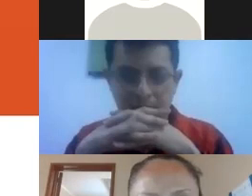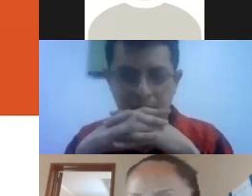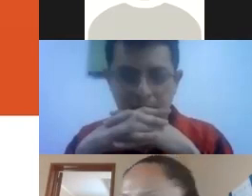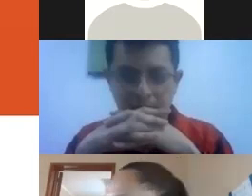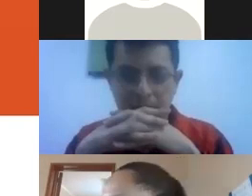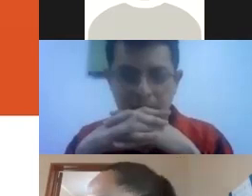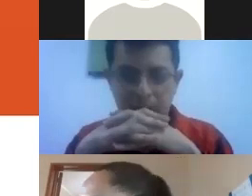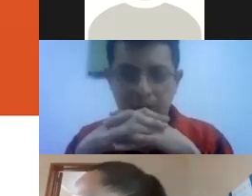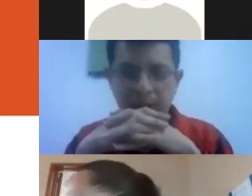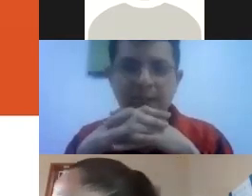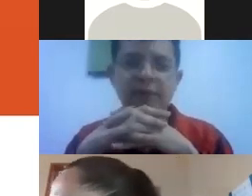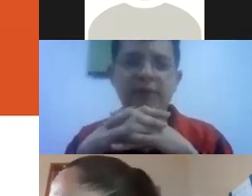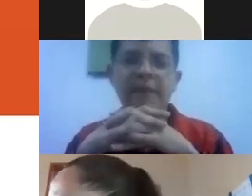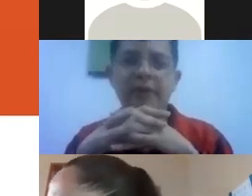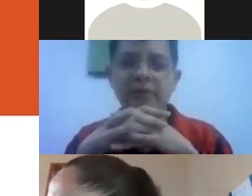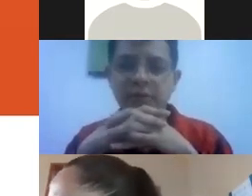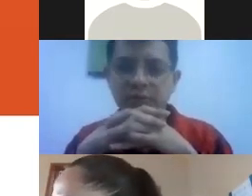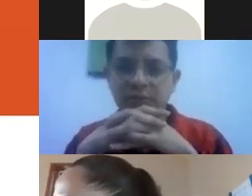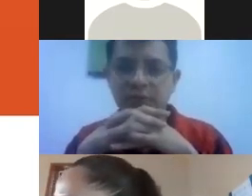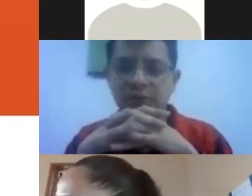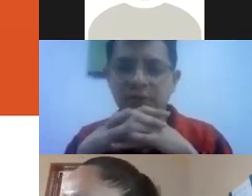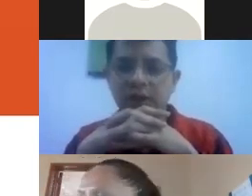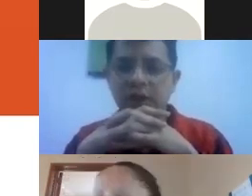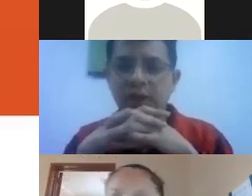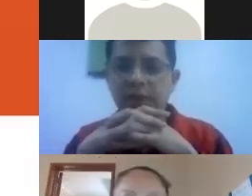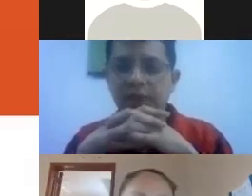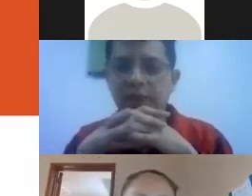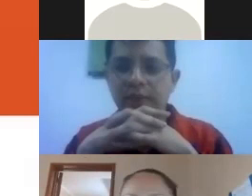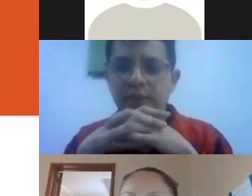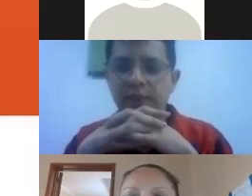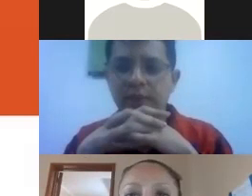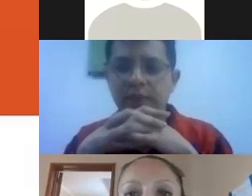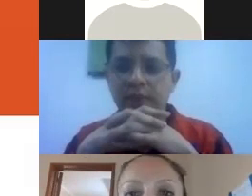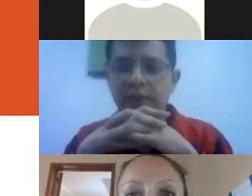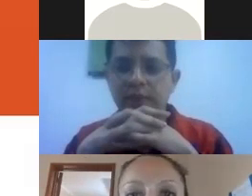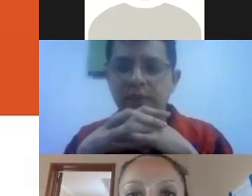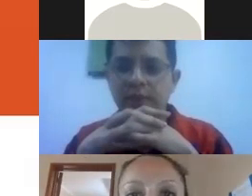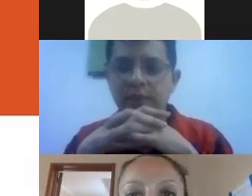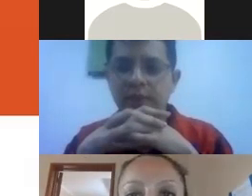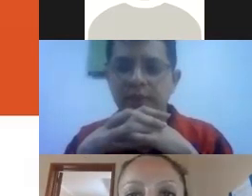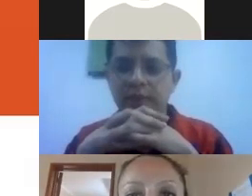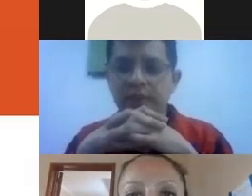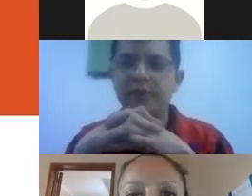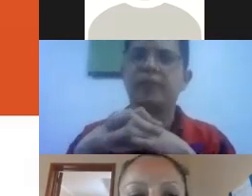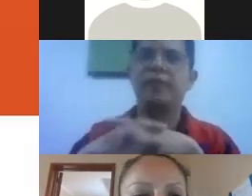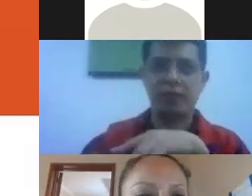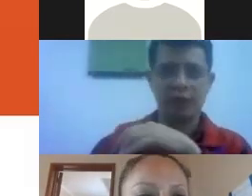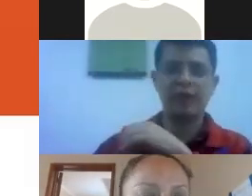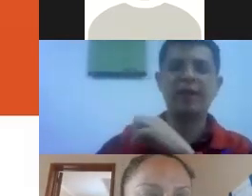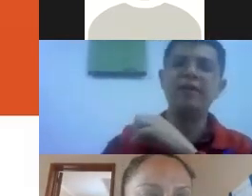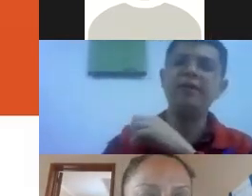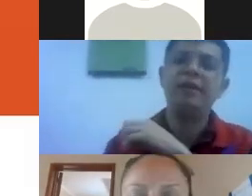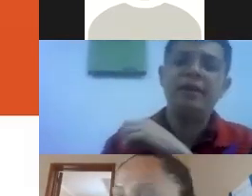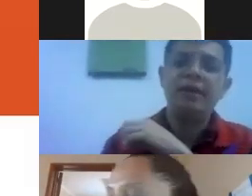agua? Ok, hacer un lavado. Así es, con una solución estéril, pues.